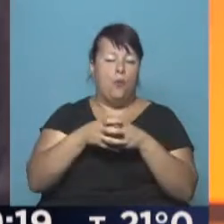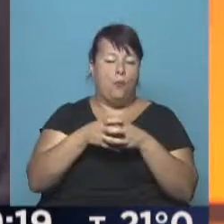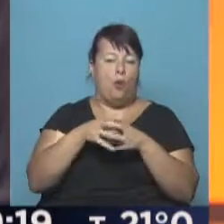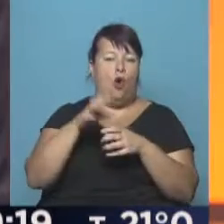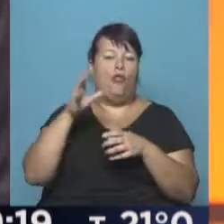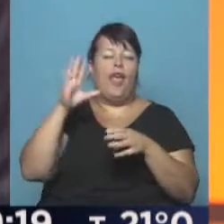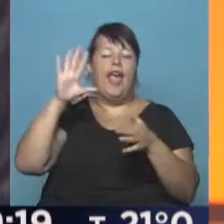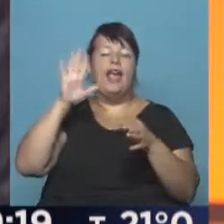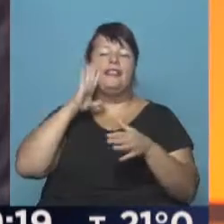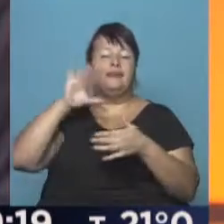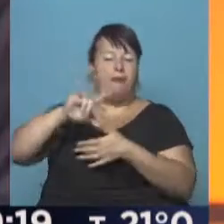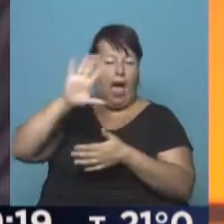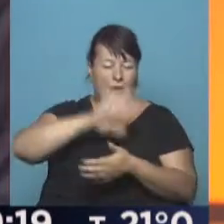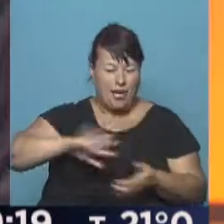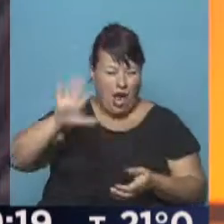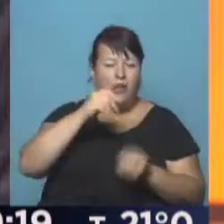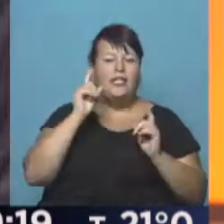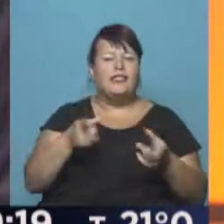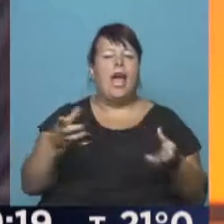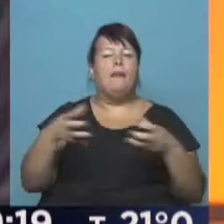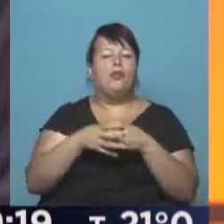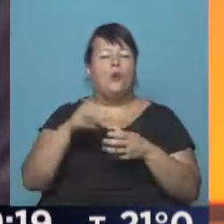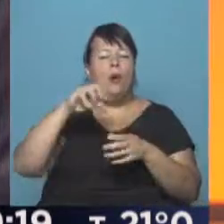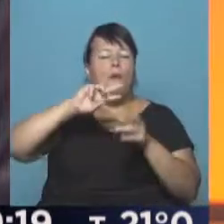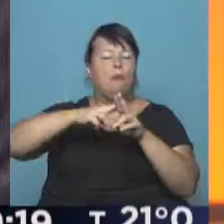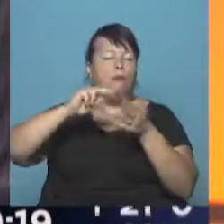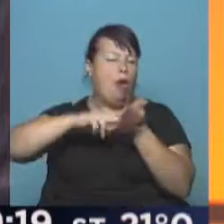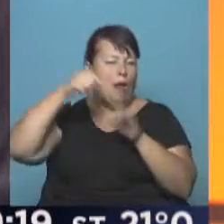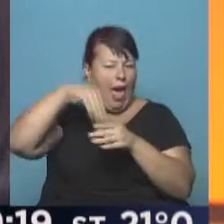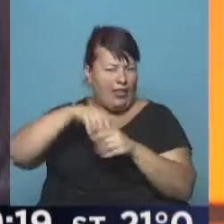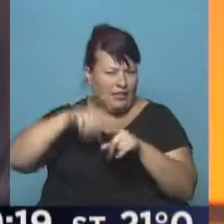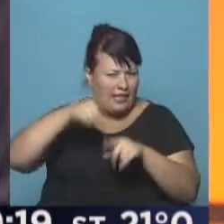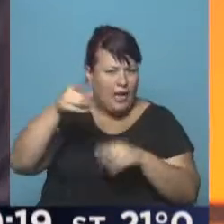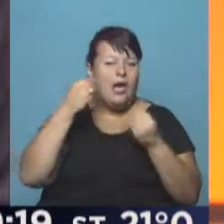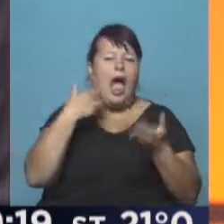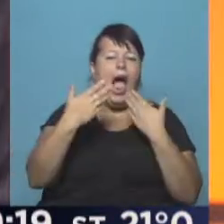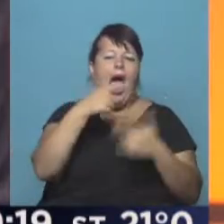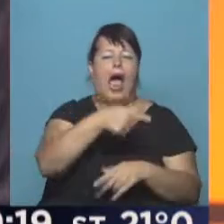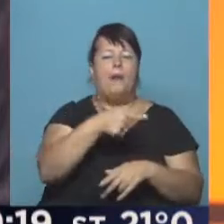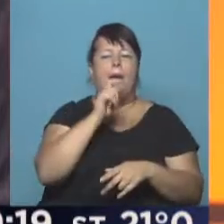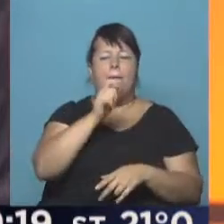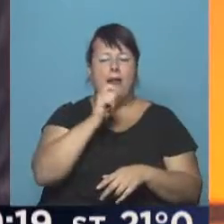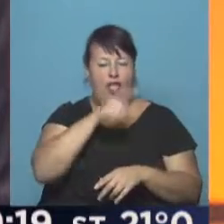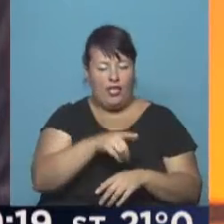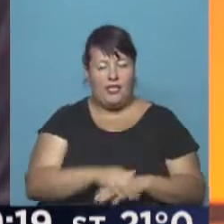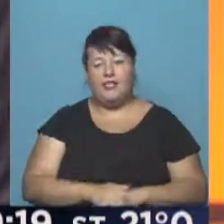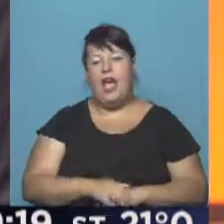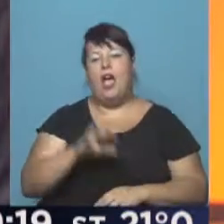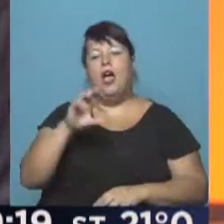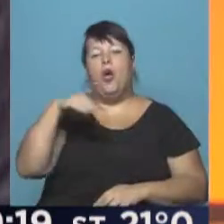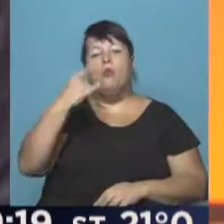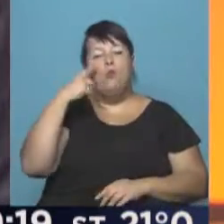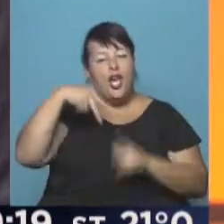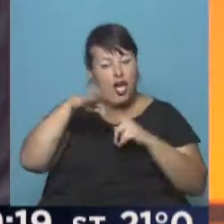de Estados Americanos. Esto tiene que ver con también con la política interna. Y vamos a analizar este tema con el periodista Oscar